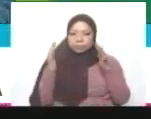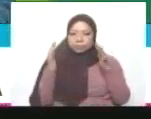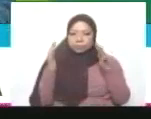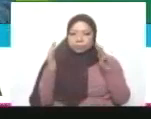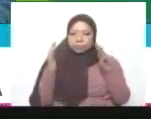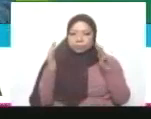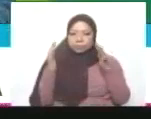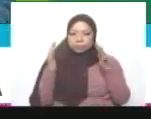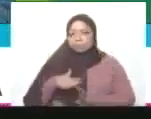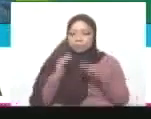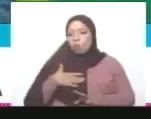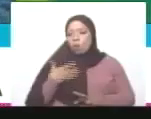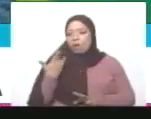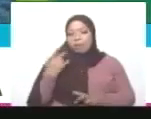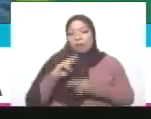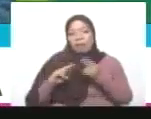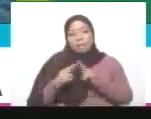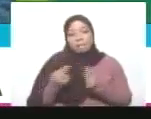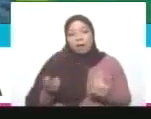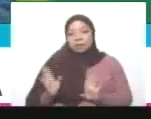es la única presidente